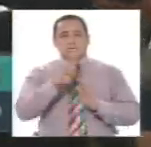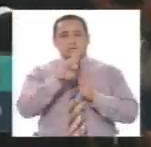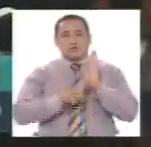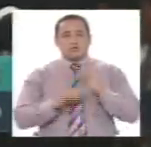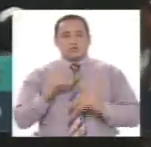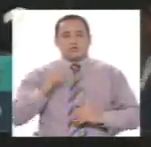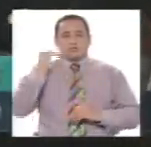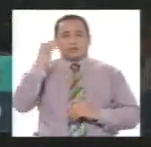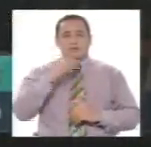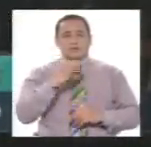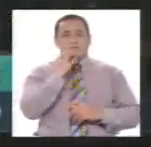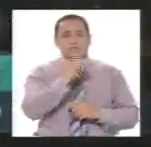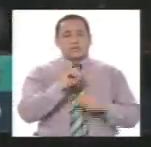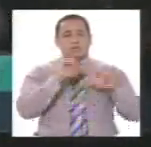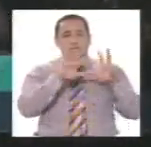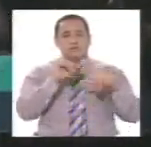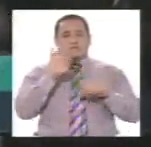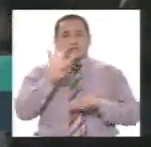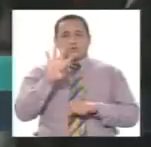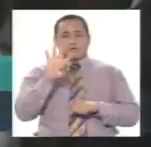Resolución Suprema número